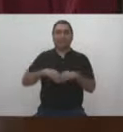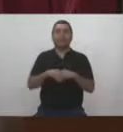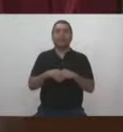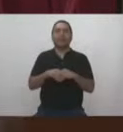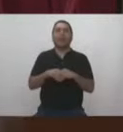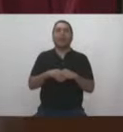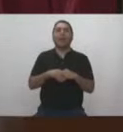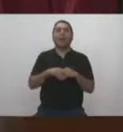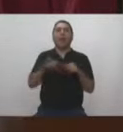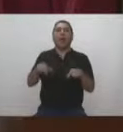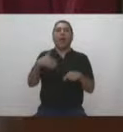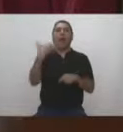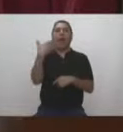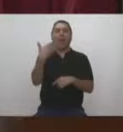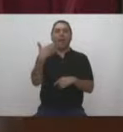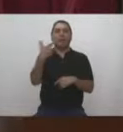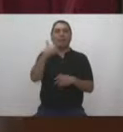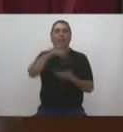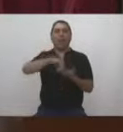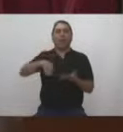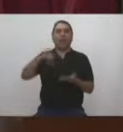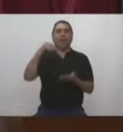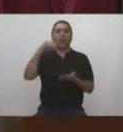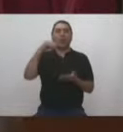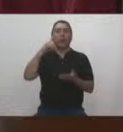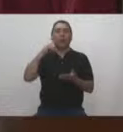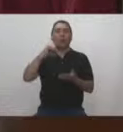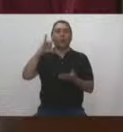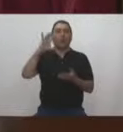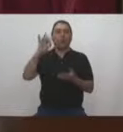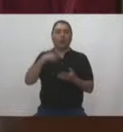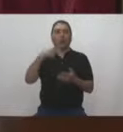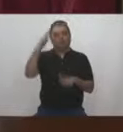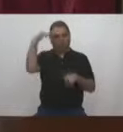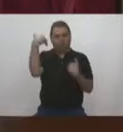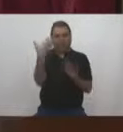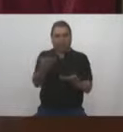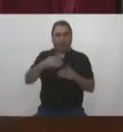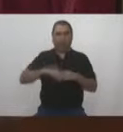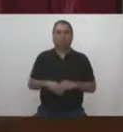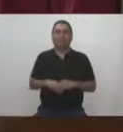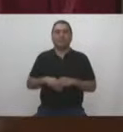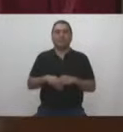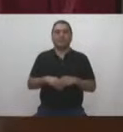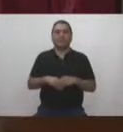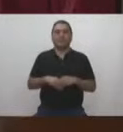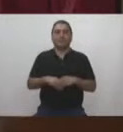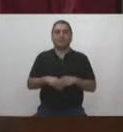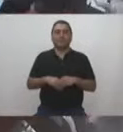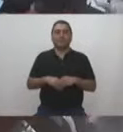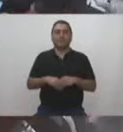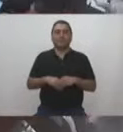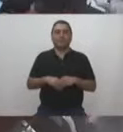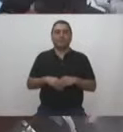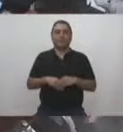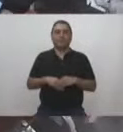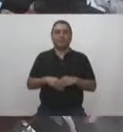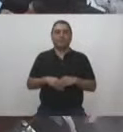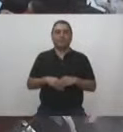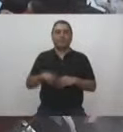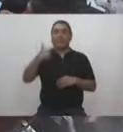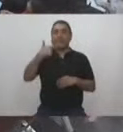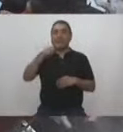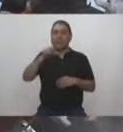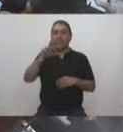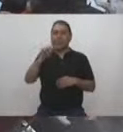hice oportunamente porque, bueno, yo sí, no bien, participé senador, de esa sesión porque no quise convalidar. Sí, entendemos. Y entonces que a